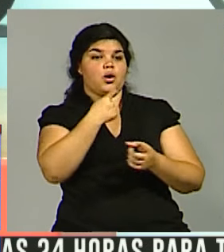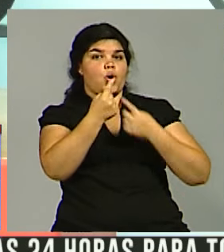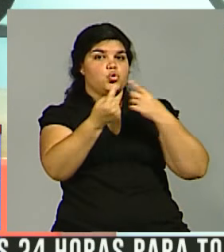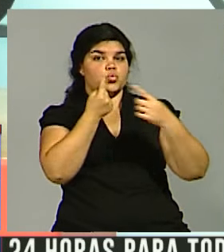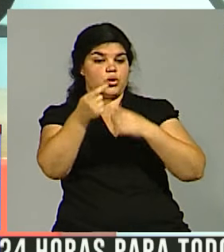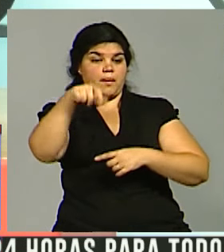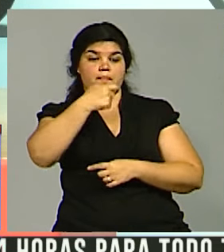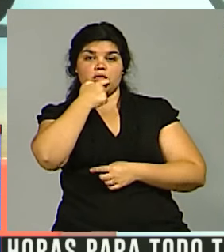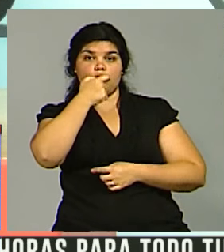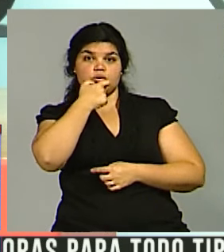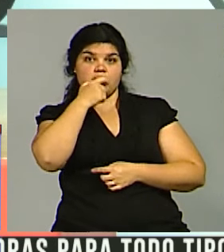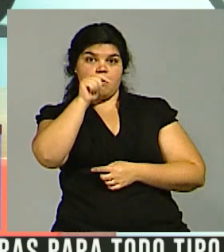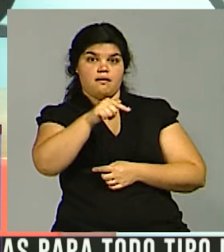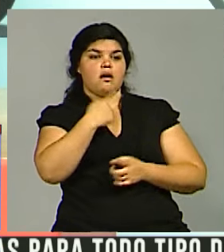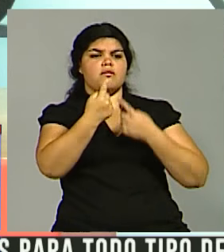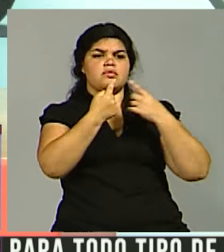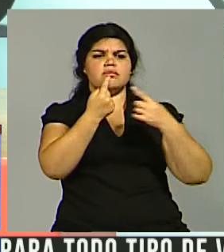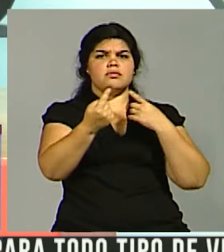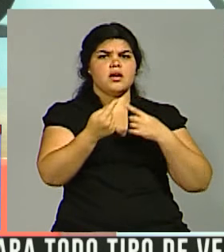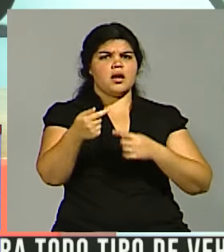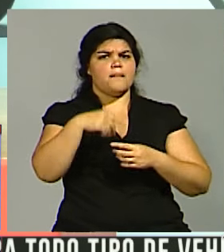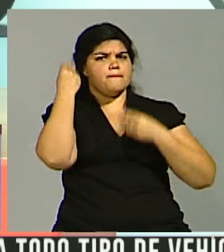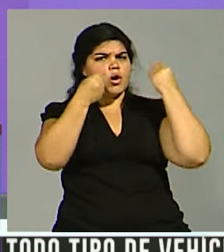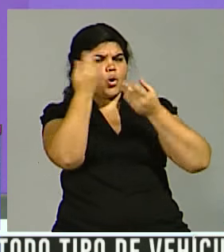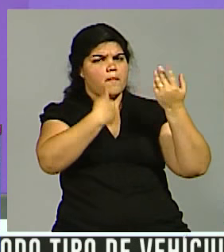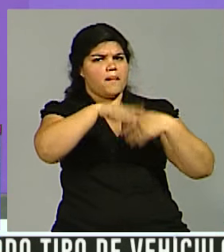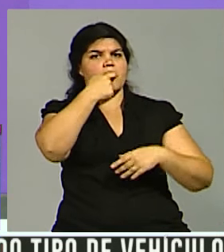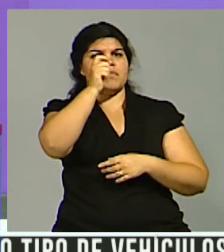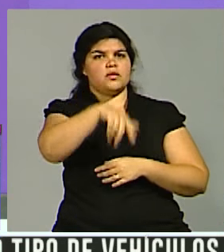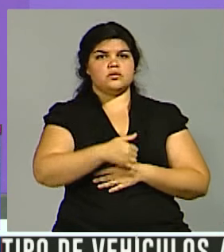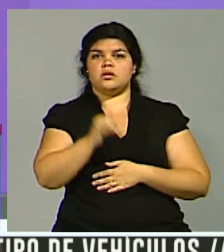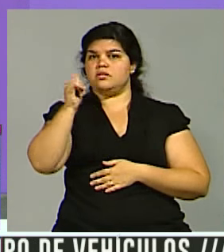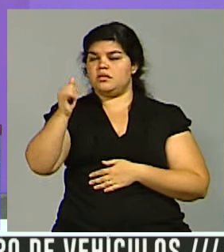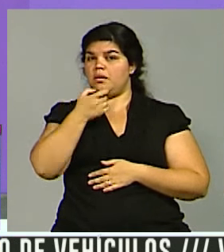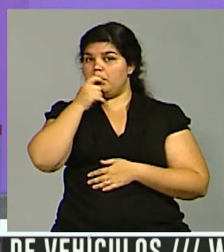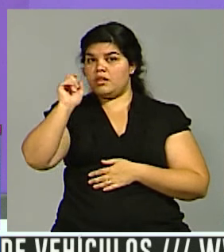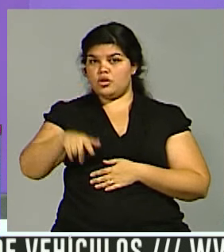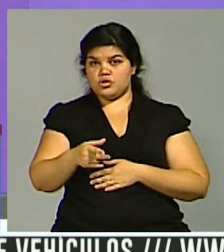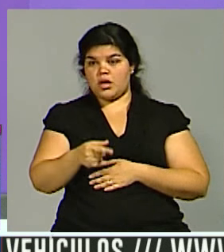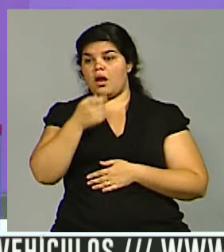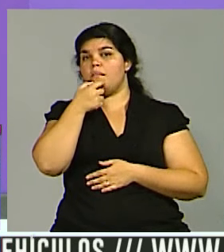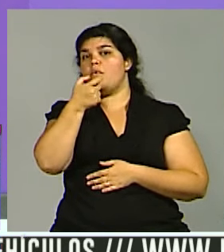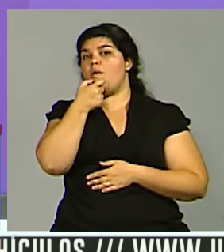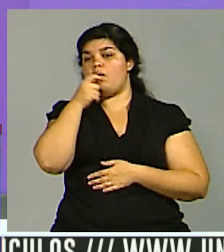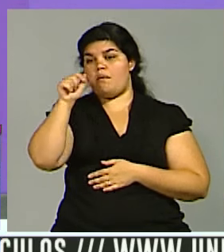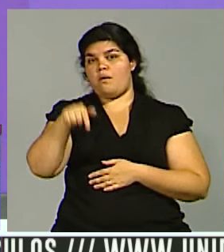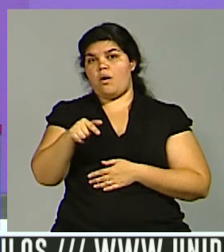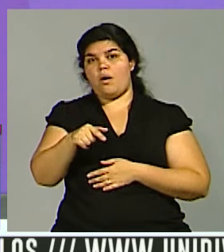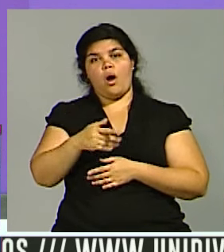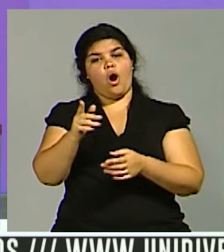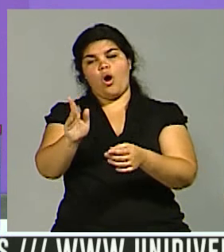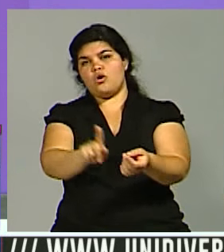de Mendoza y habla de que es uno de los temas que más preocupan a los mendocinos. Sí, la provincia de Mendoza es una provincia conservadora y bastante